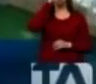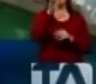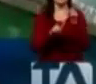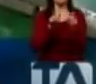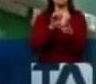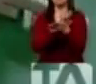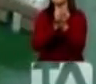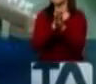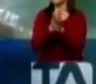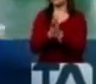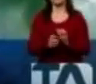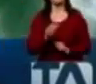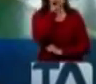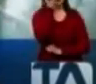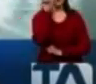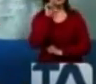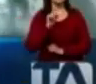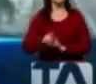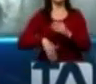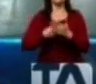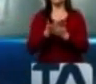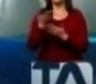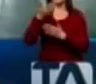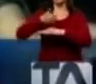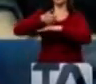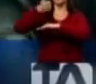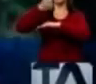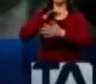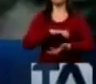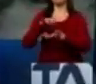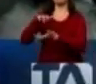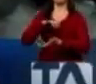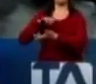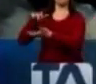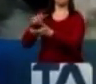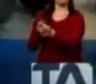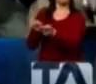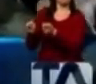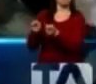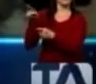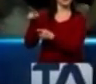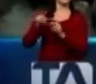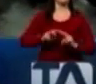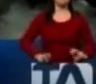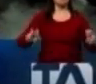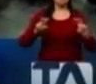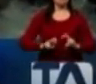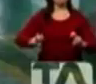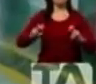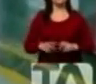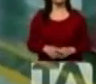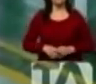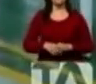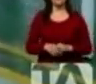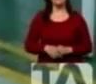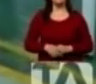droga y más evidencias fueron puestas a órdenes de las autoridades judiciales, quienes realizarán las investigaciones del caso.